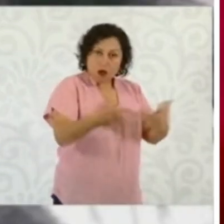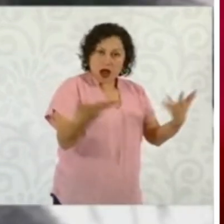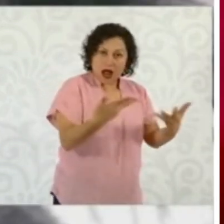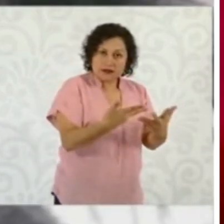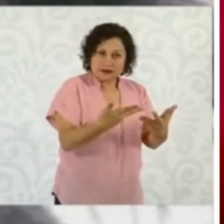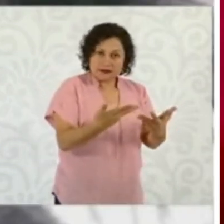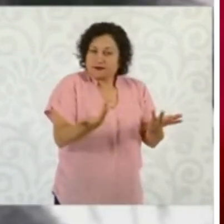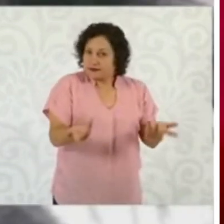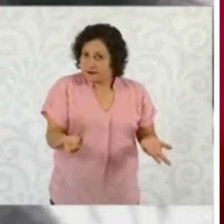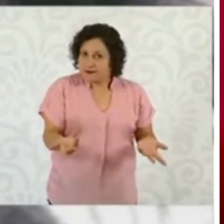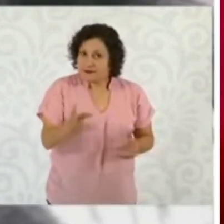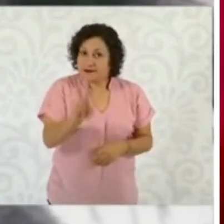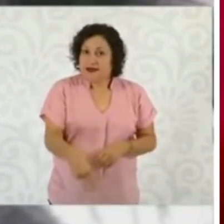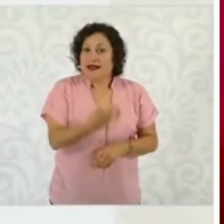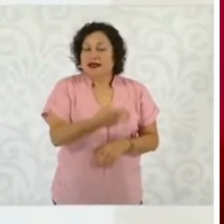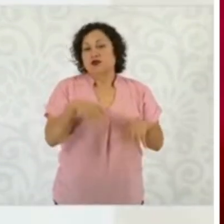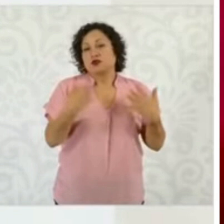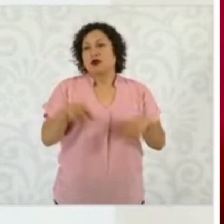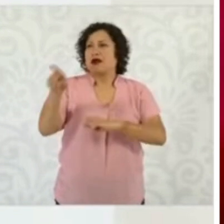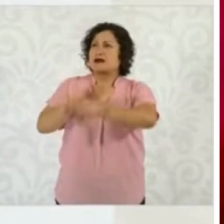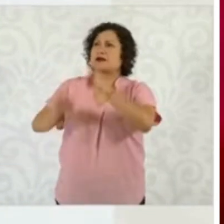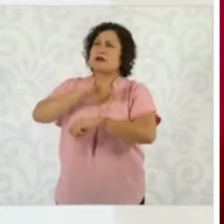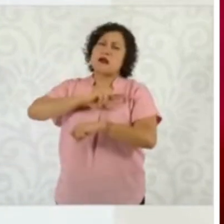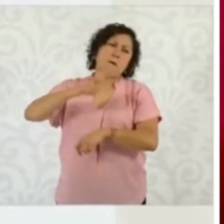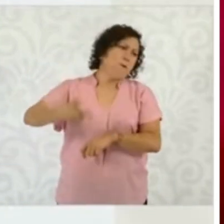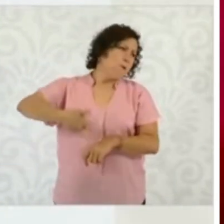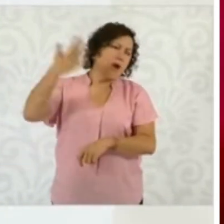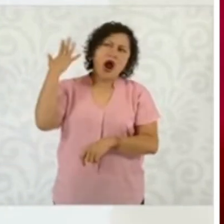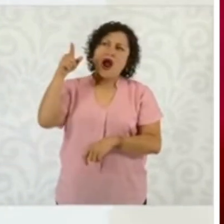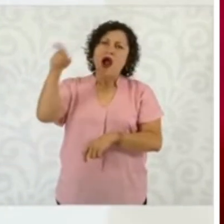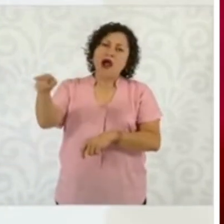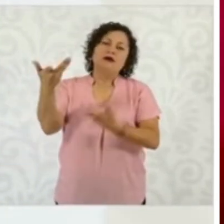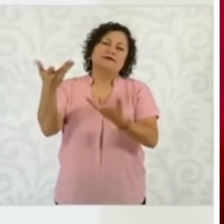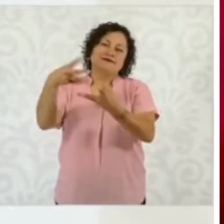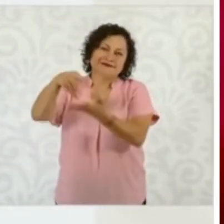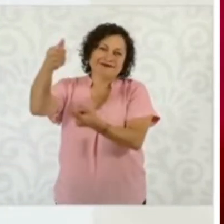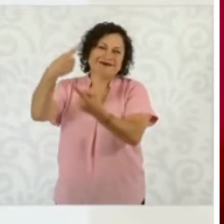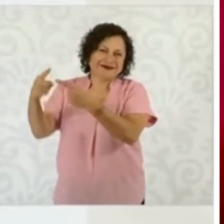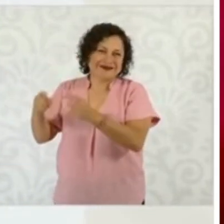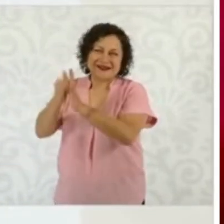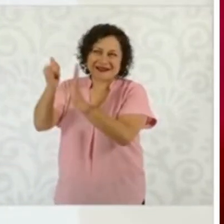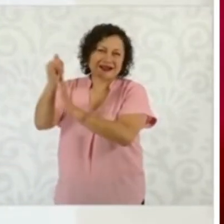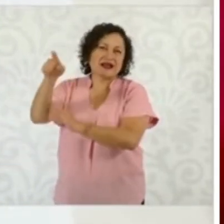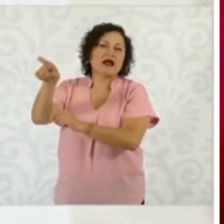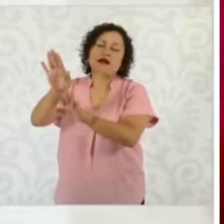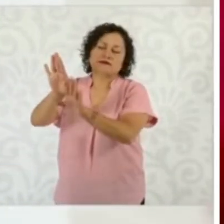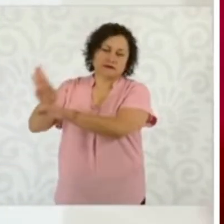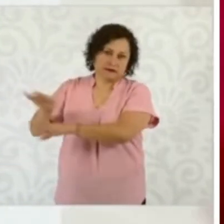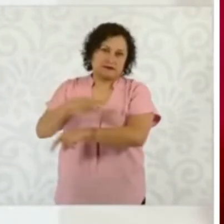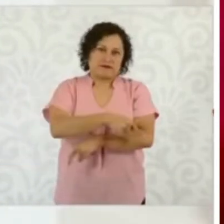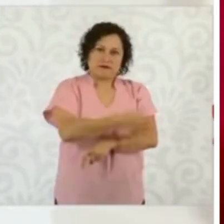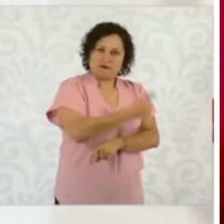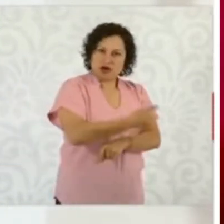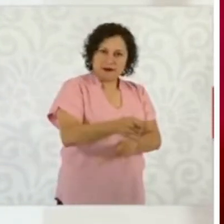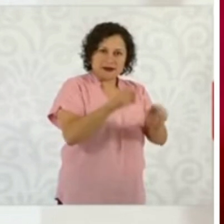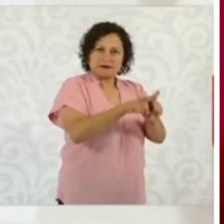permitir incluso hasta que no suban tanto los precios de la varilla, del cemento, en acuerdos que se pueden tomar con las empresas de varilla o de